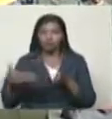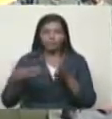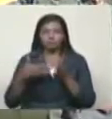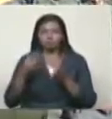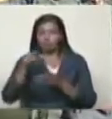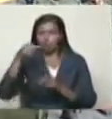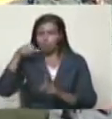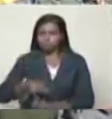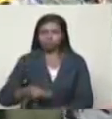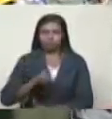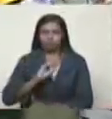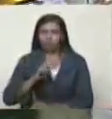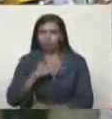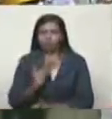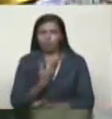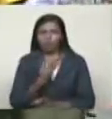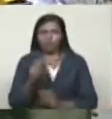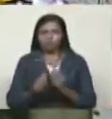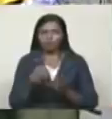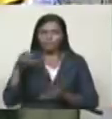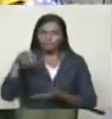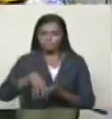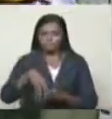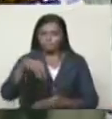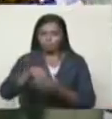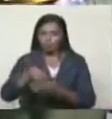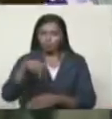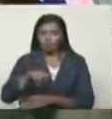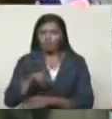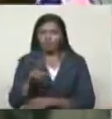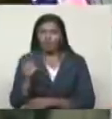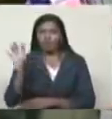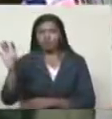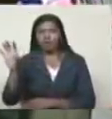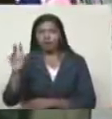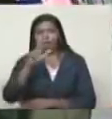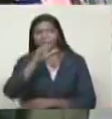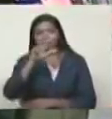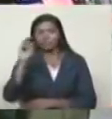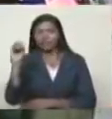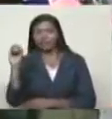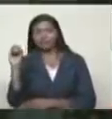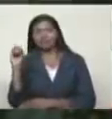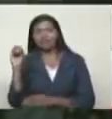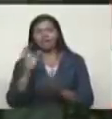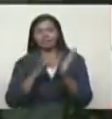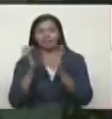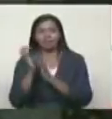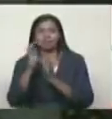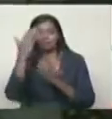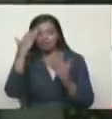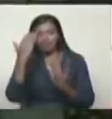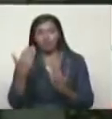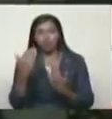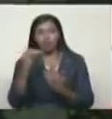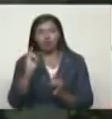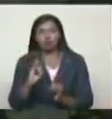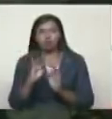que pretendía imponerse en el país el pasado 30 de abril. Con este saludo y con